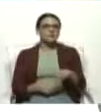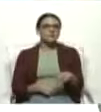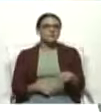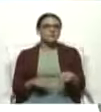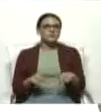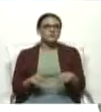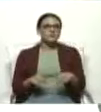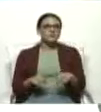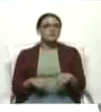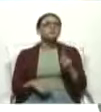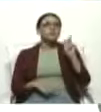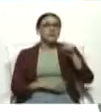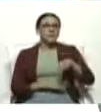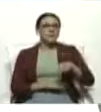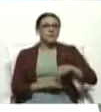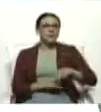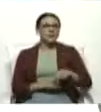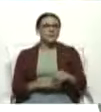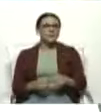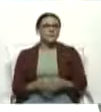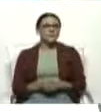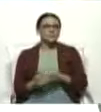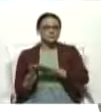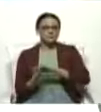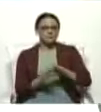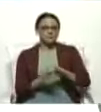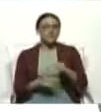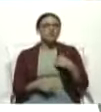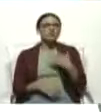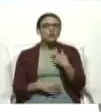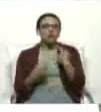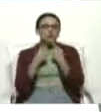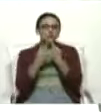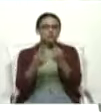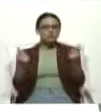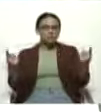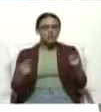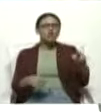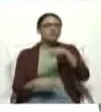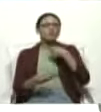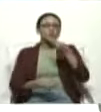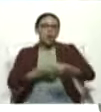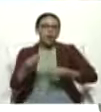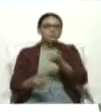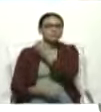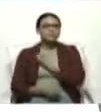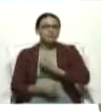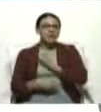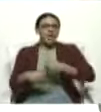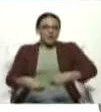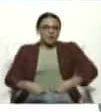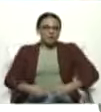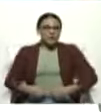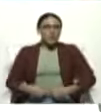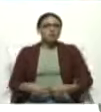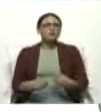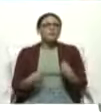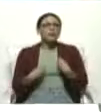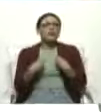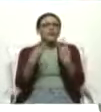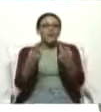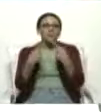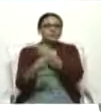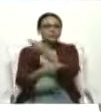Igualmente quiero destacar que dentro de todo este esfuerzo que ha hecho el Ministerio Público para visibilizar